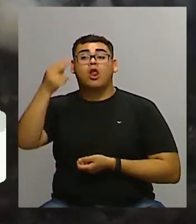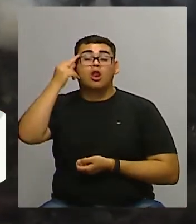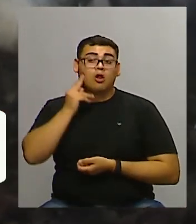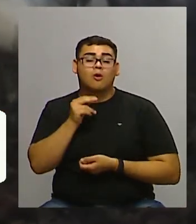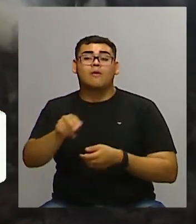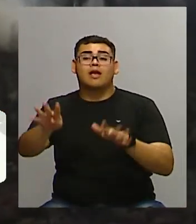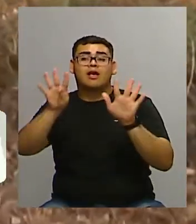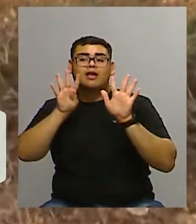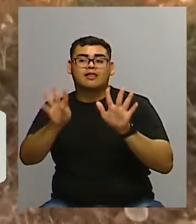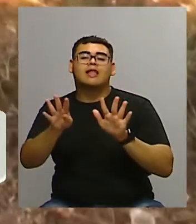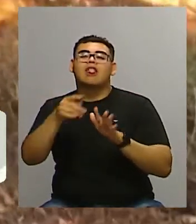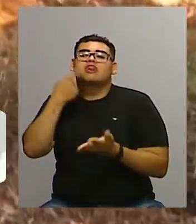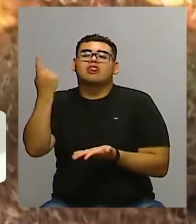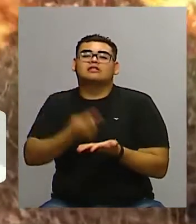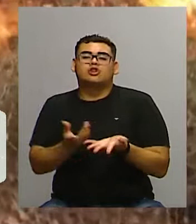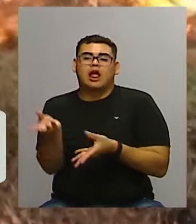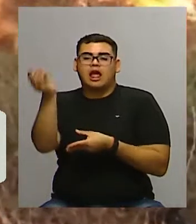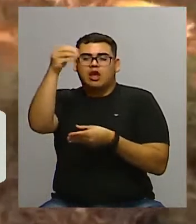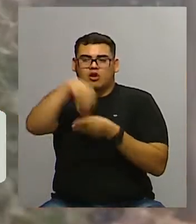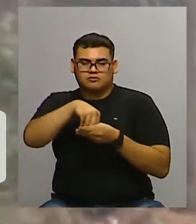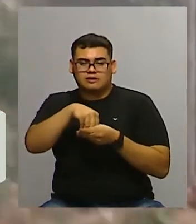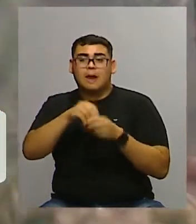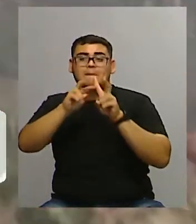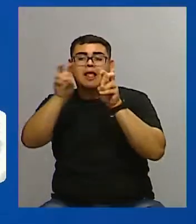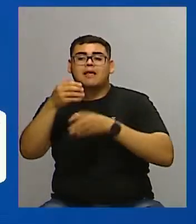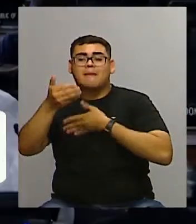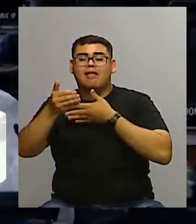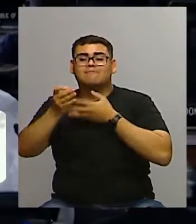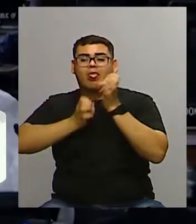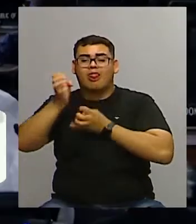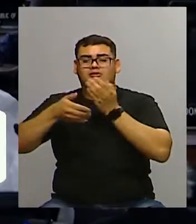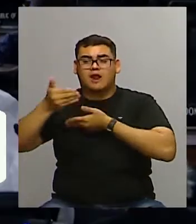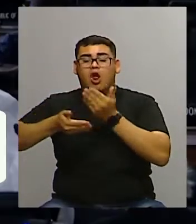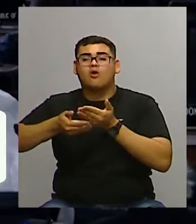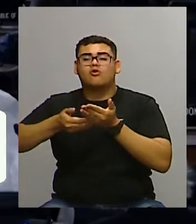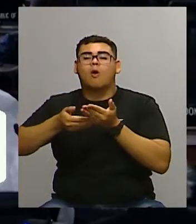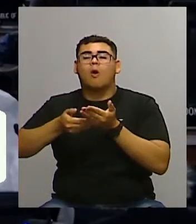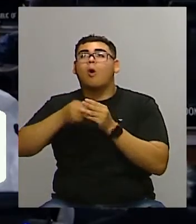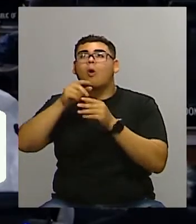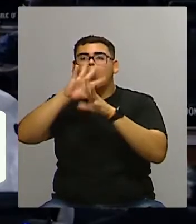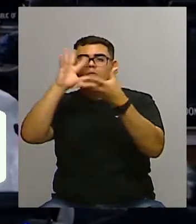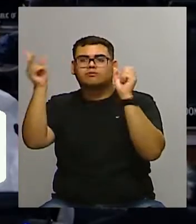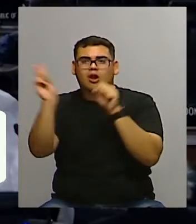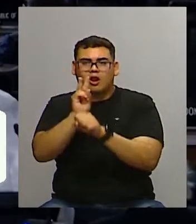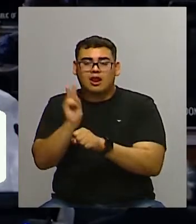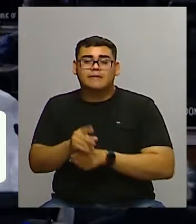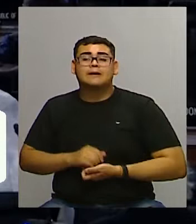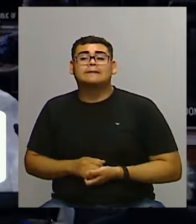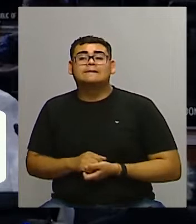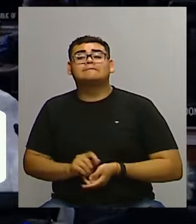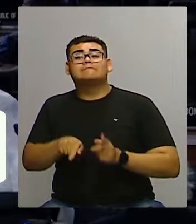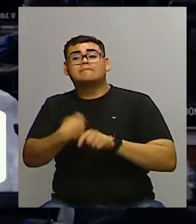decisiones inclusiva para un desarrollo resiliente al clima, y el 10º punto es romper las barreras estructurales y